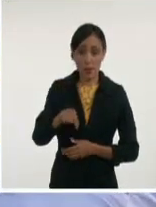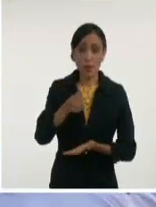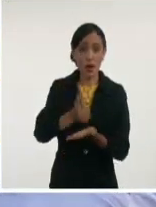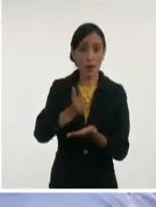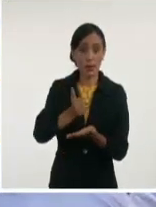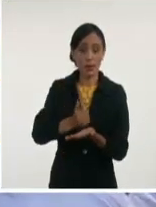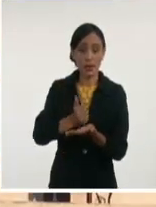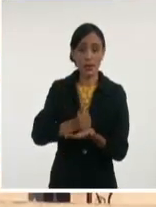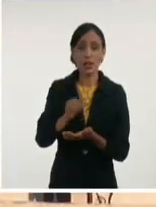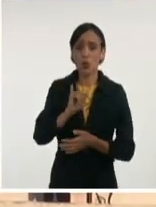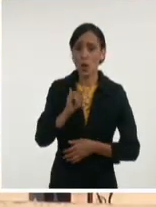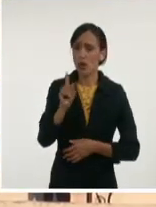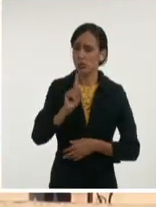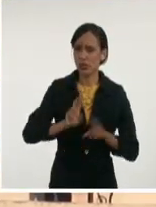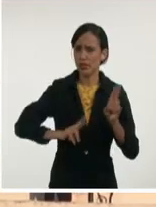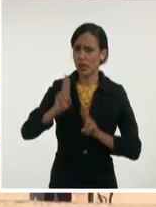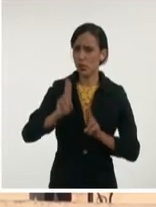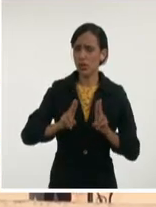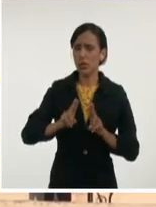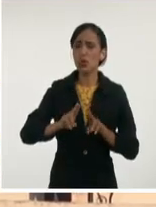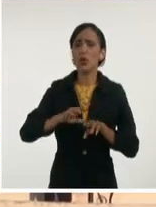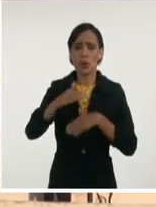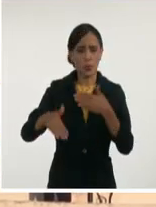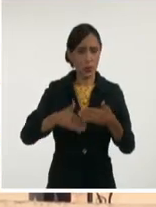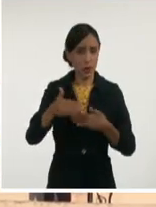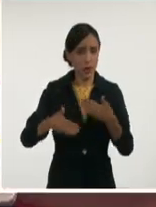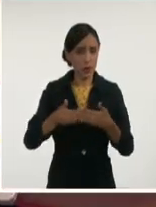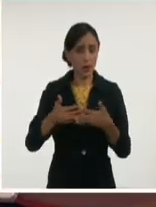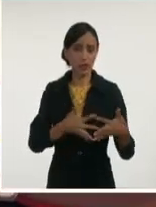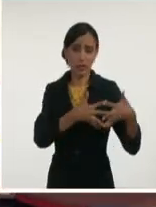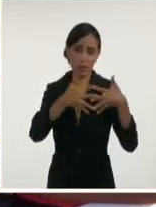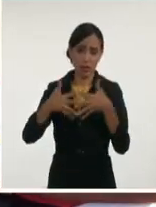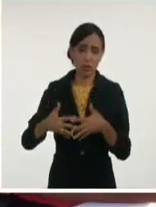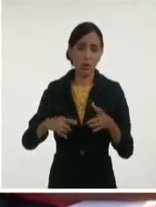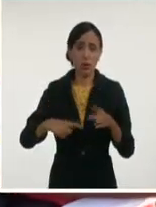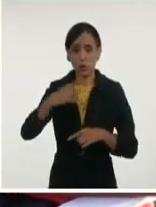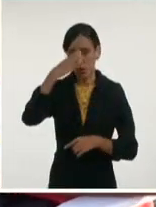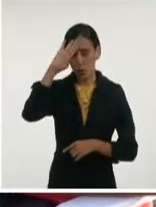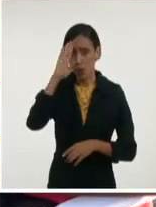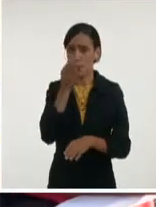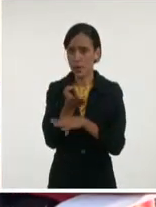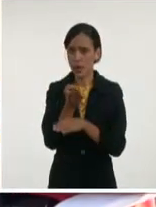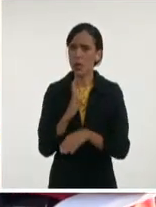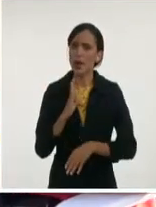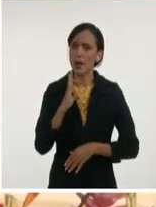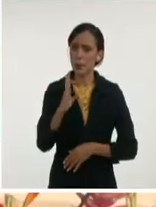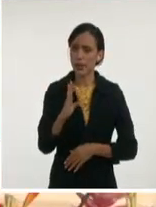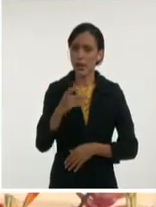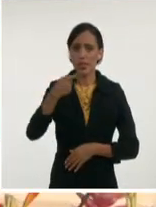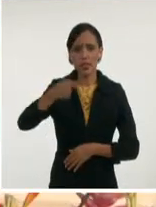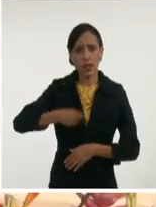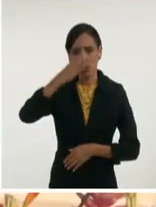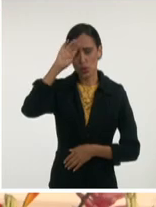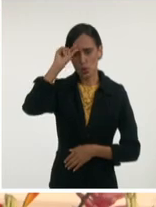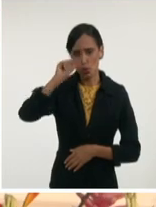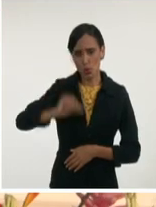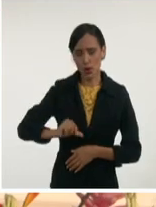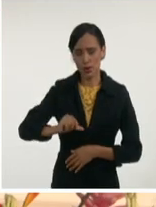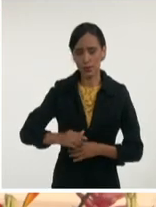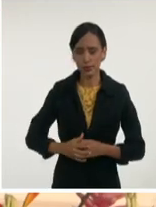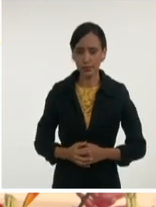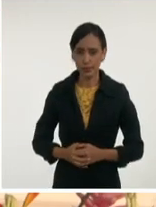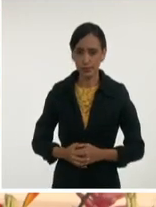los intentos de desestabilización del país y exigir que se respete el derecho de los cubanos a vivir en paz. Como se ha demostrado